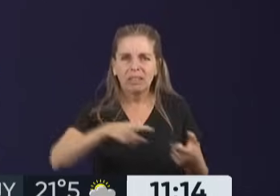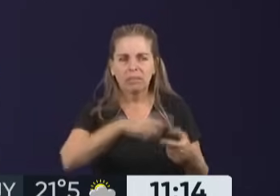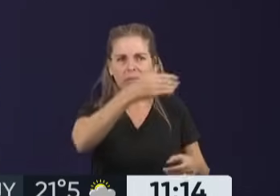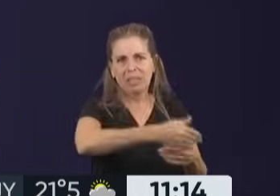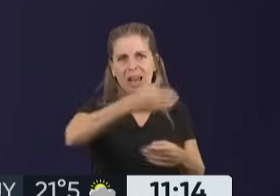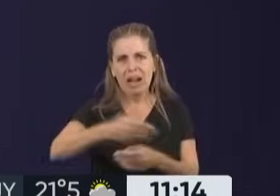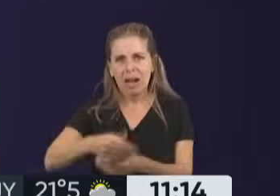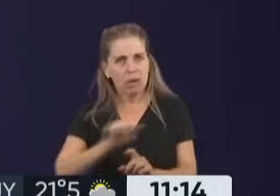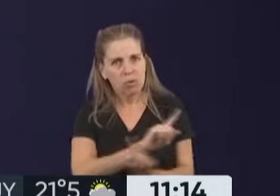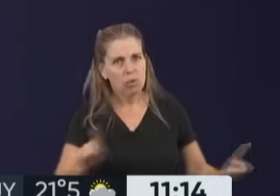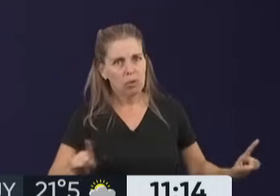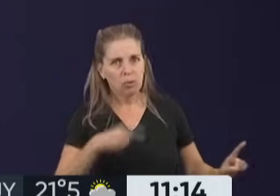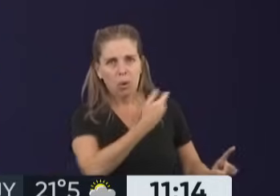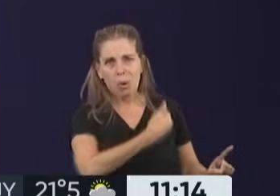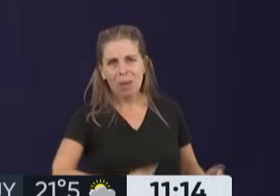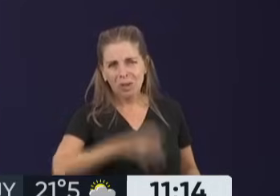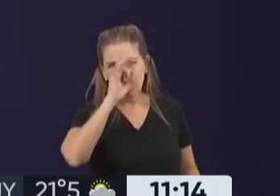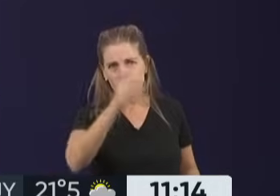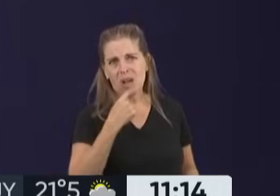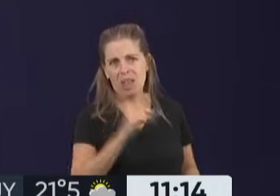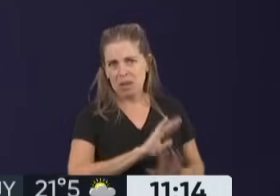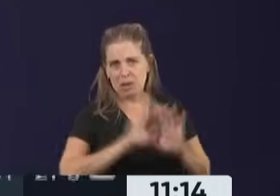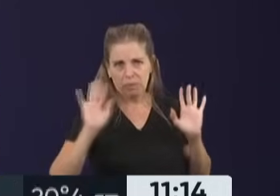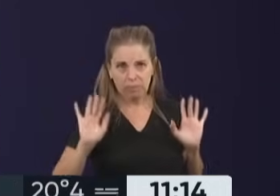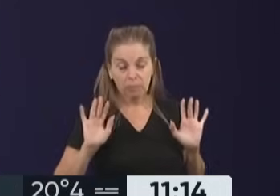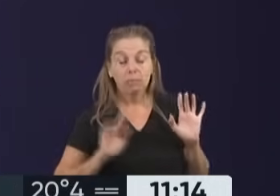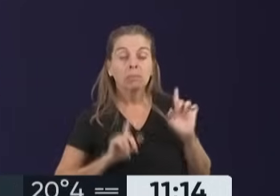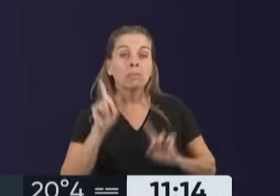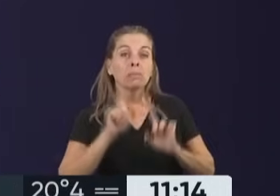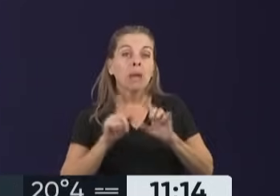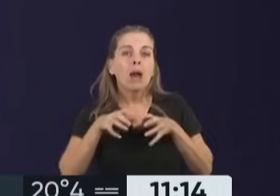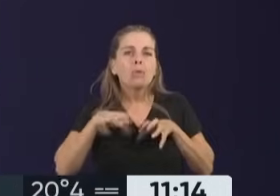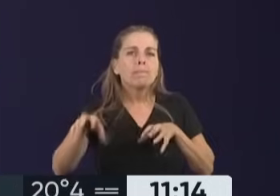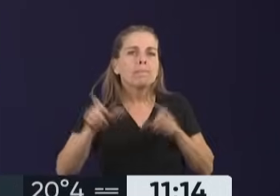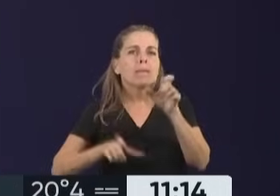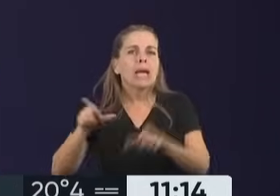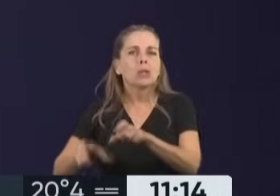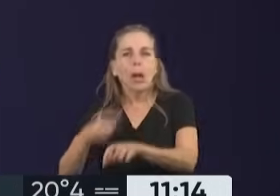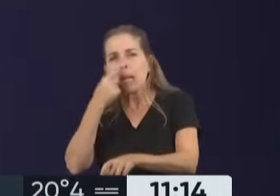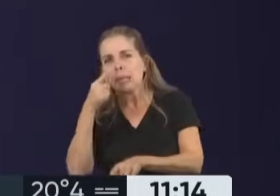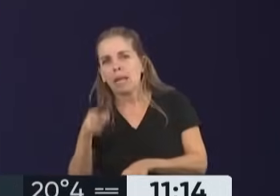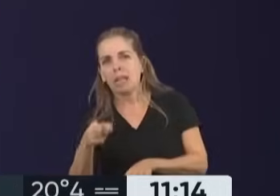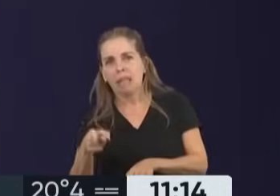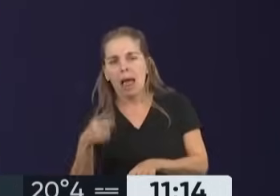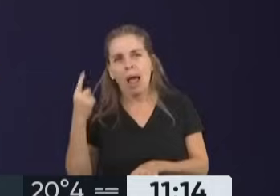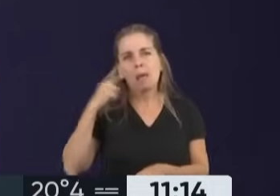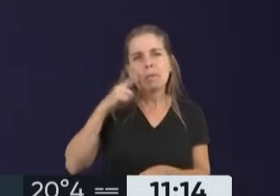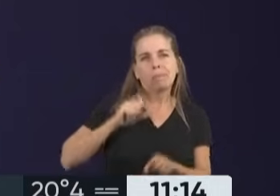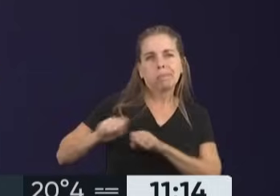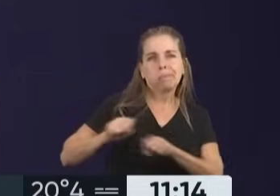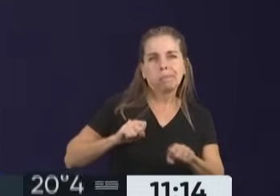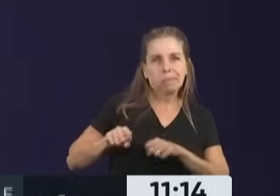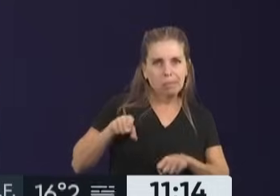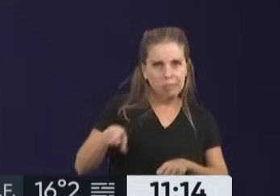cerrarlas. Eso fue evidentemente algún sector con determinados intereses que logró imponer